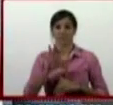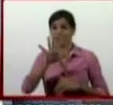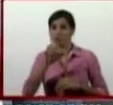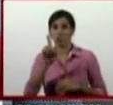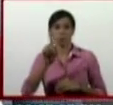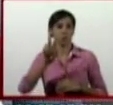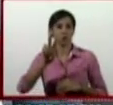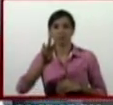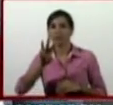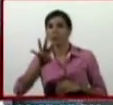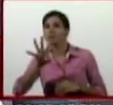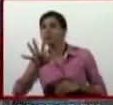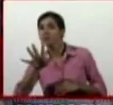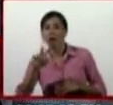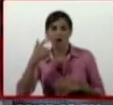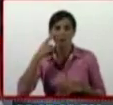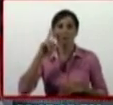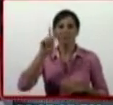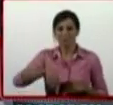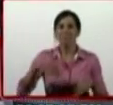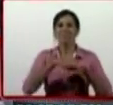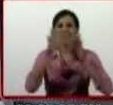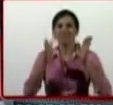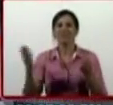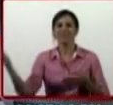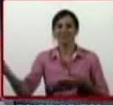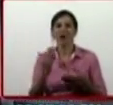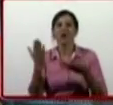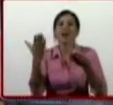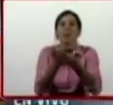Más que seguro, hasta el ministro Jaime ha entrado su carpeta. Pues.